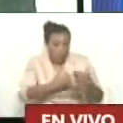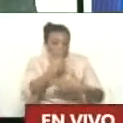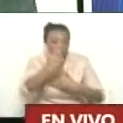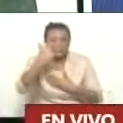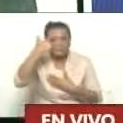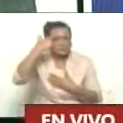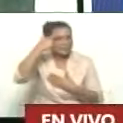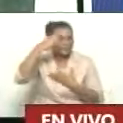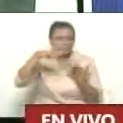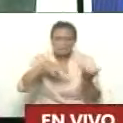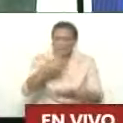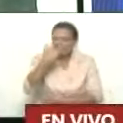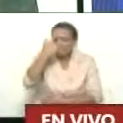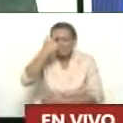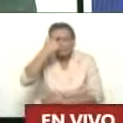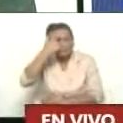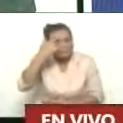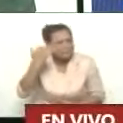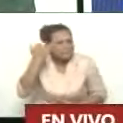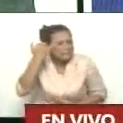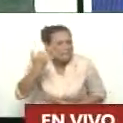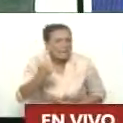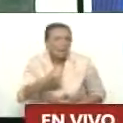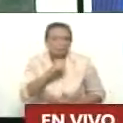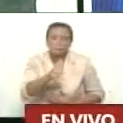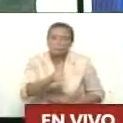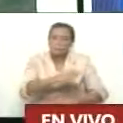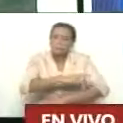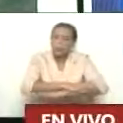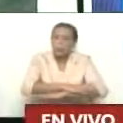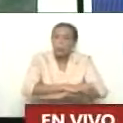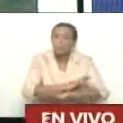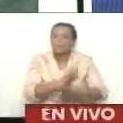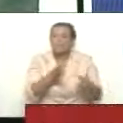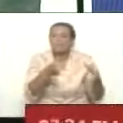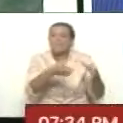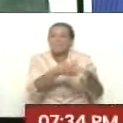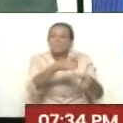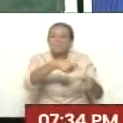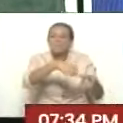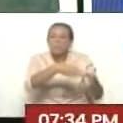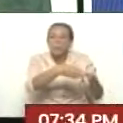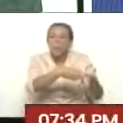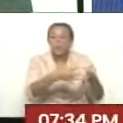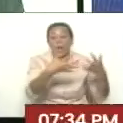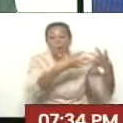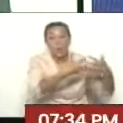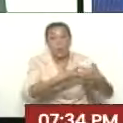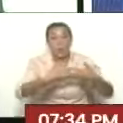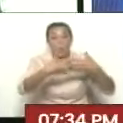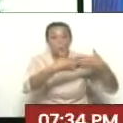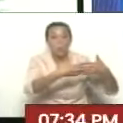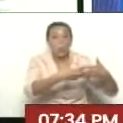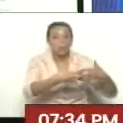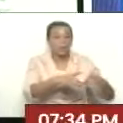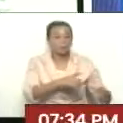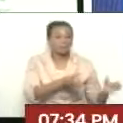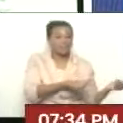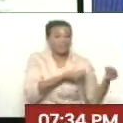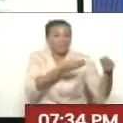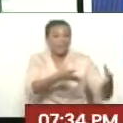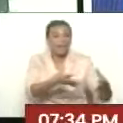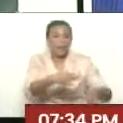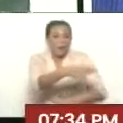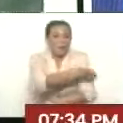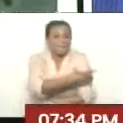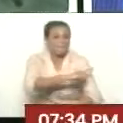fascista, neofascista. Y sencillamente los gringos le han dado el mando a la